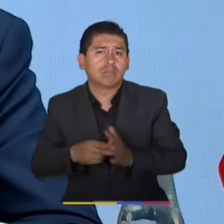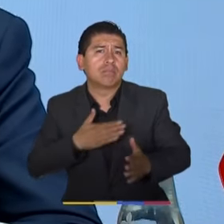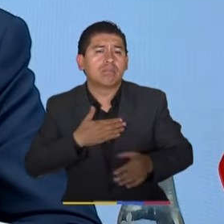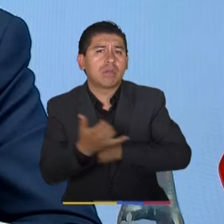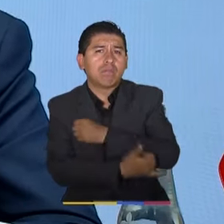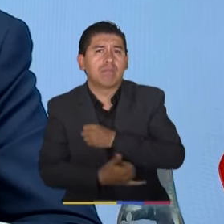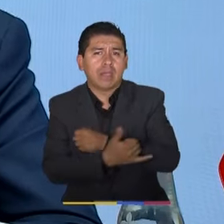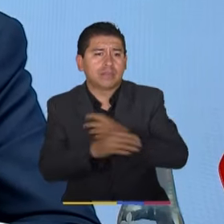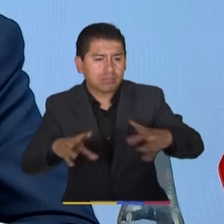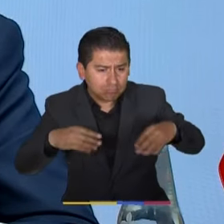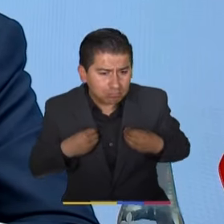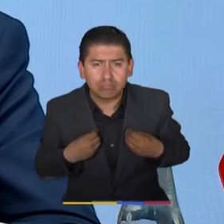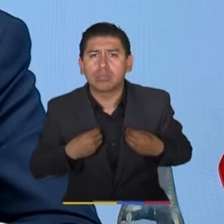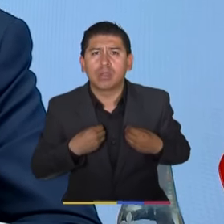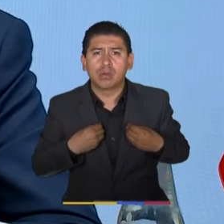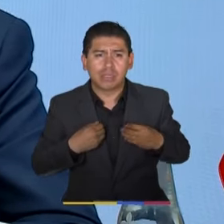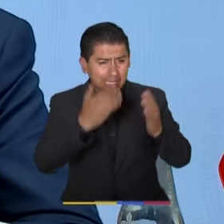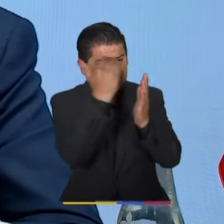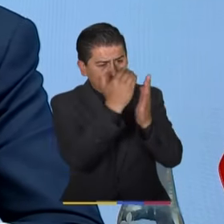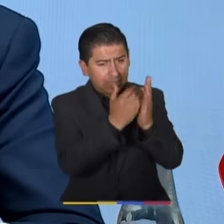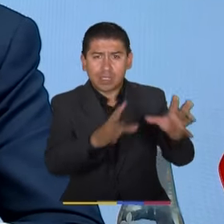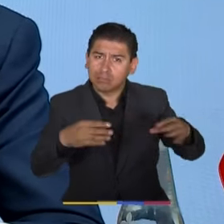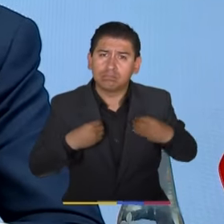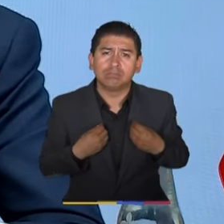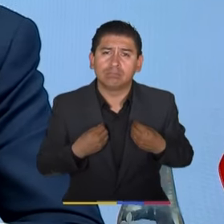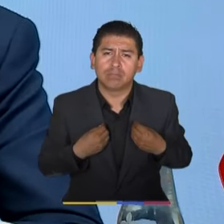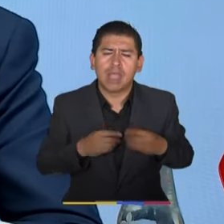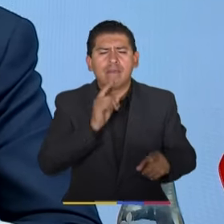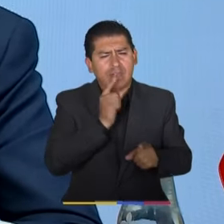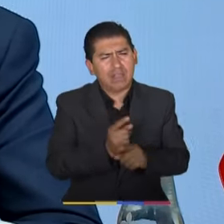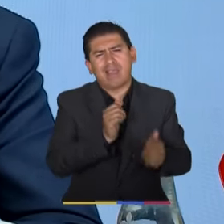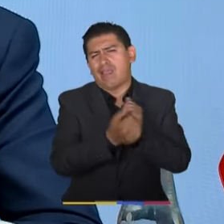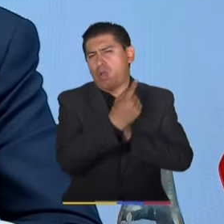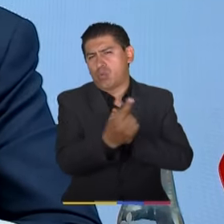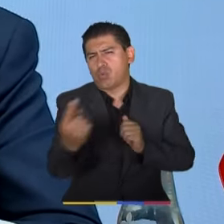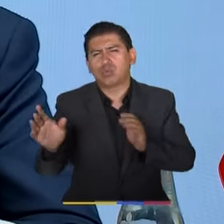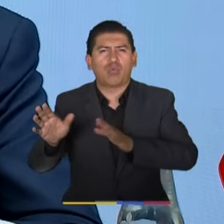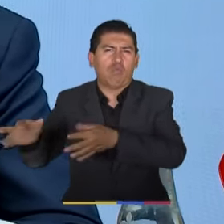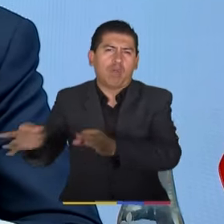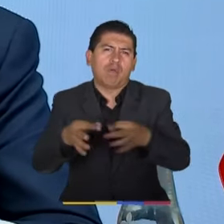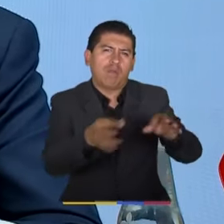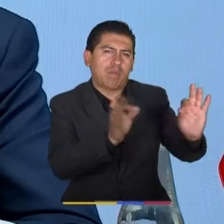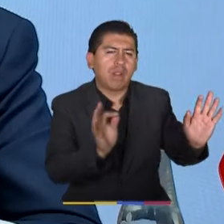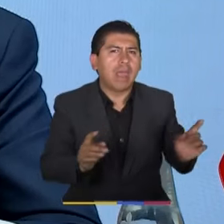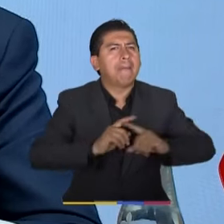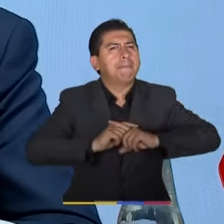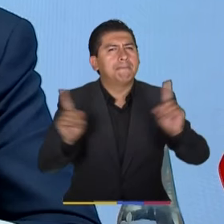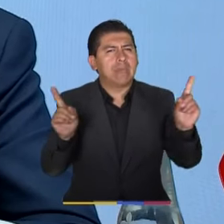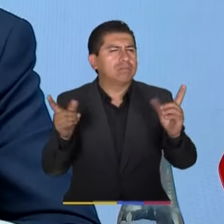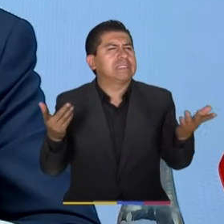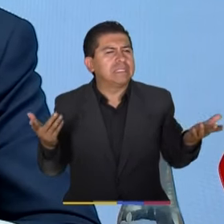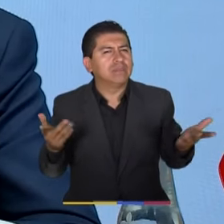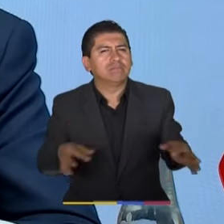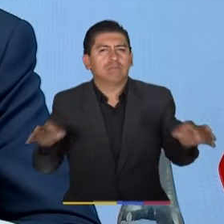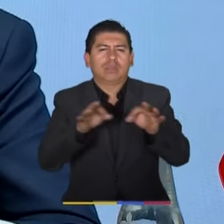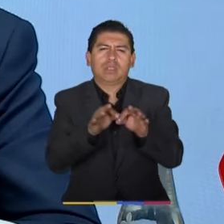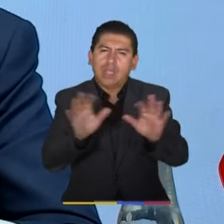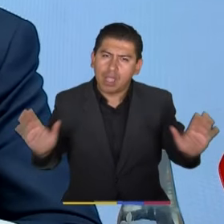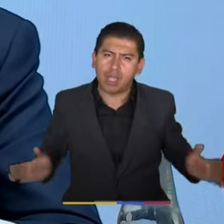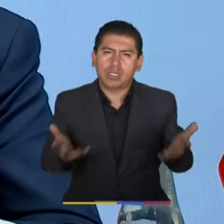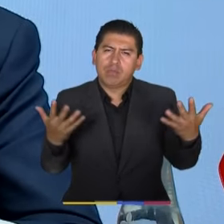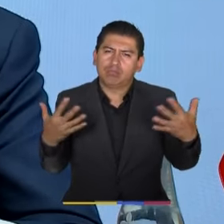desde distintos prismas y enfoques, teniendo siempre presente la vocación de convergencia y de